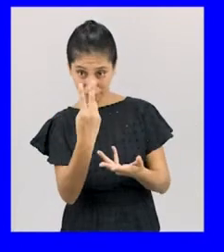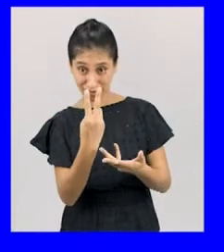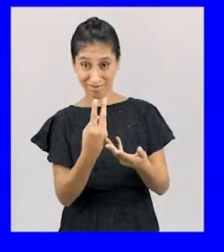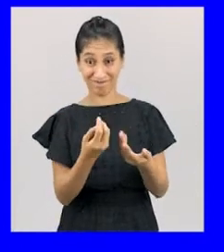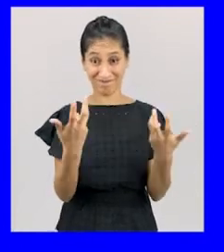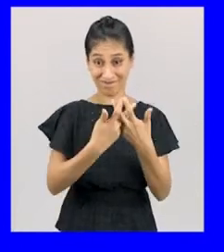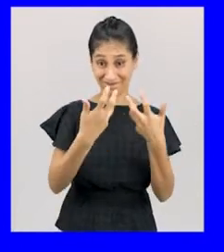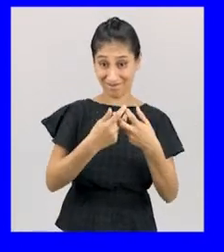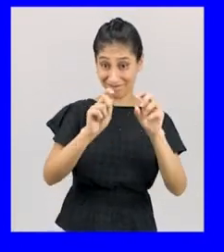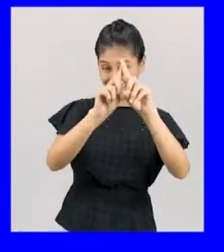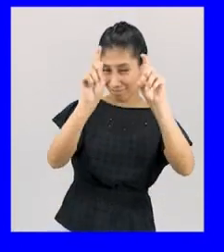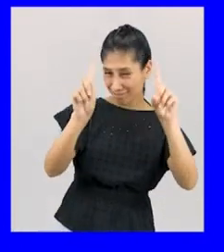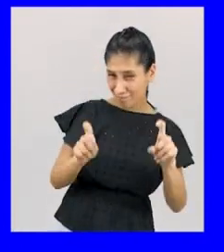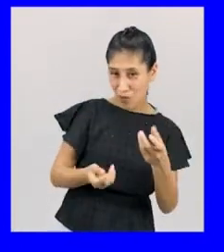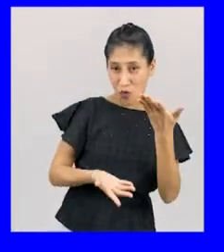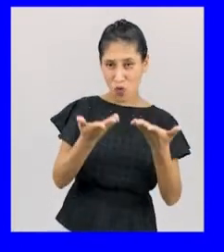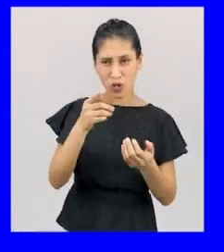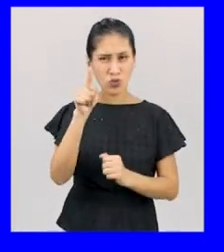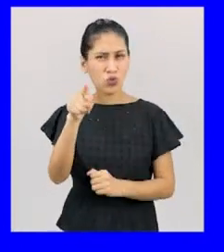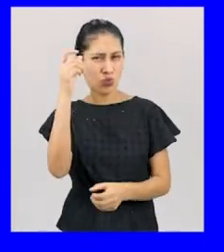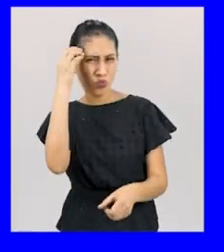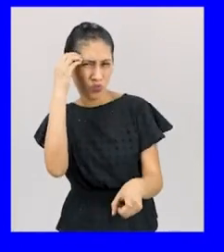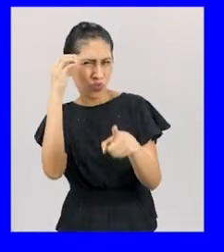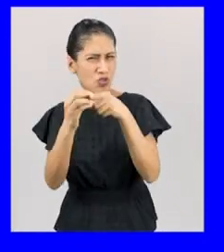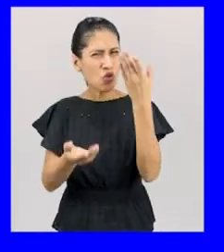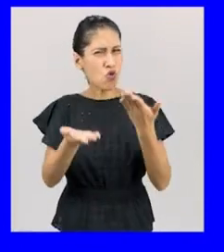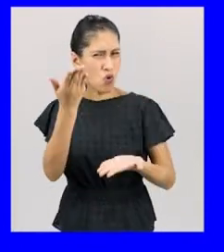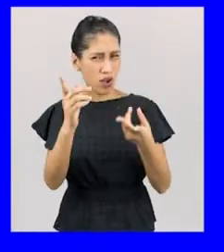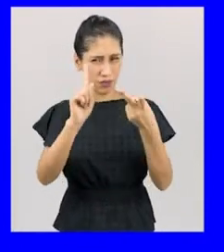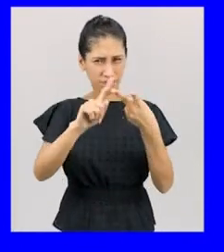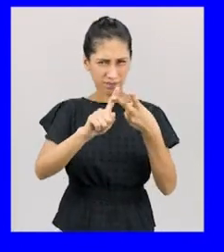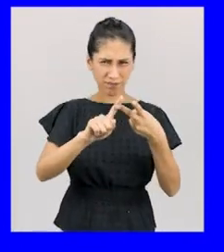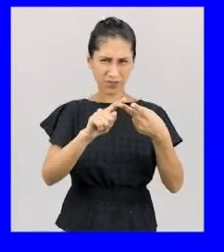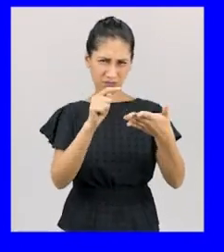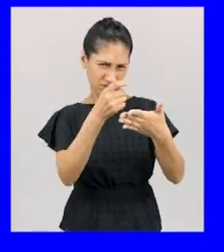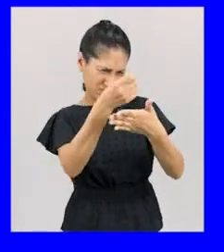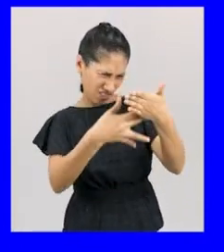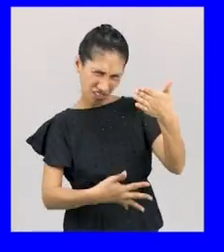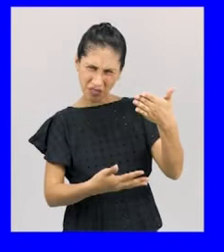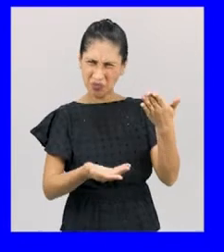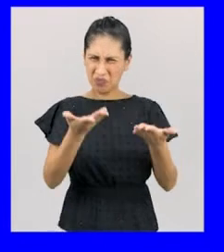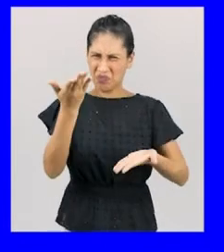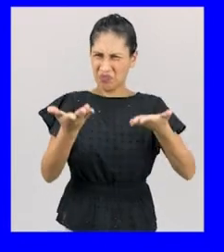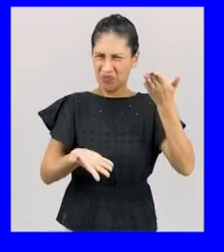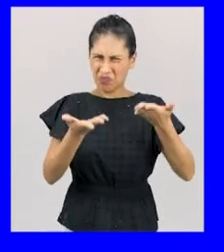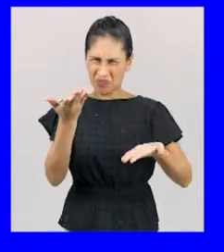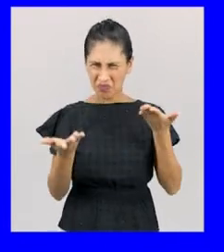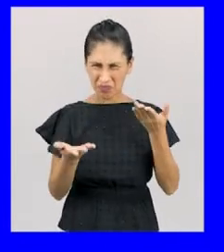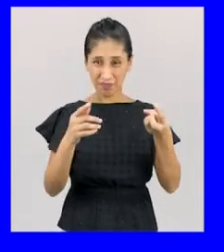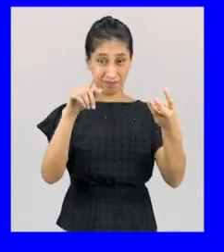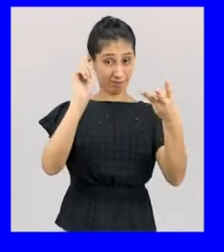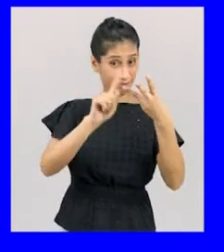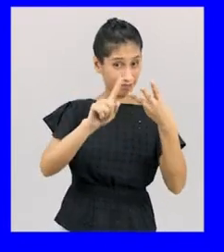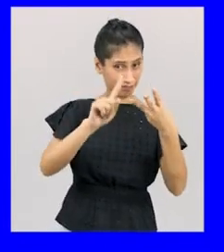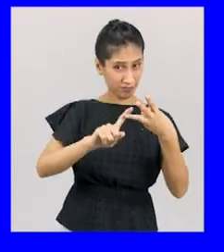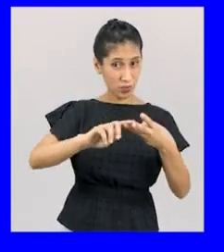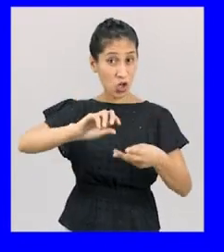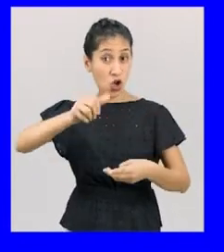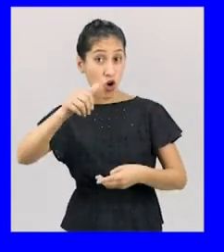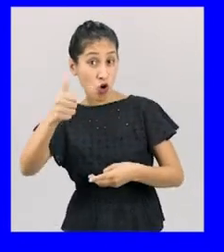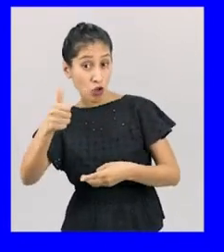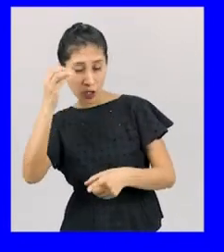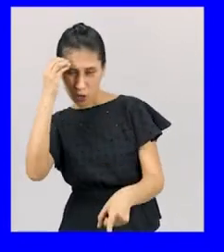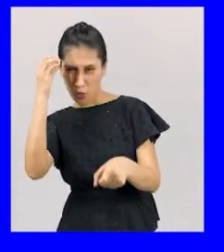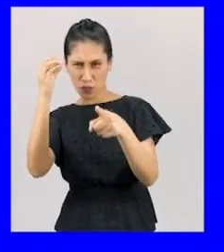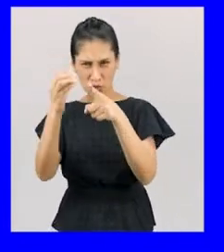preguntas clave. ¿Qué opinión tienen? ¿De qué trata principalmente el texto? ¿Qué otras opiniones